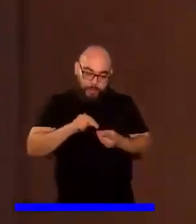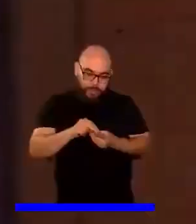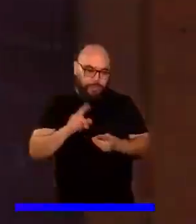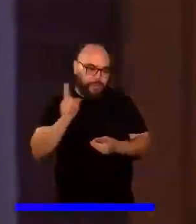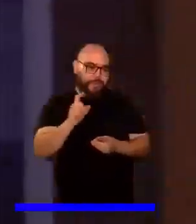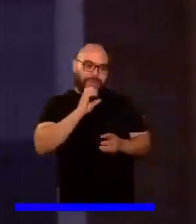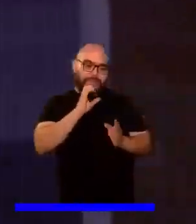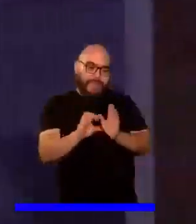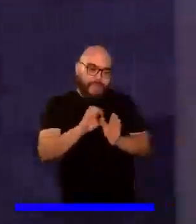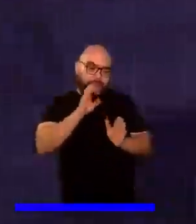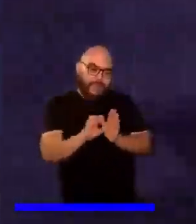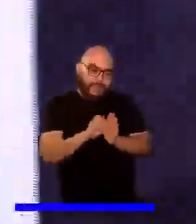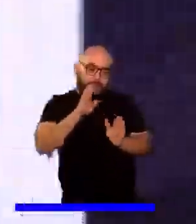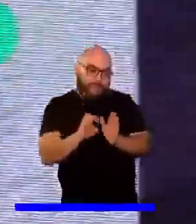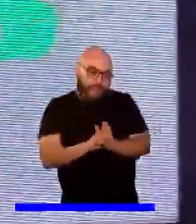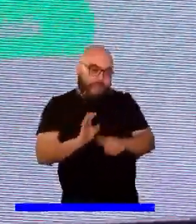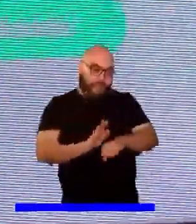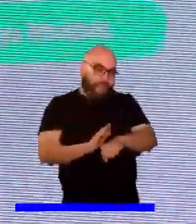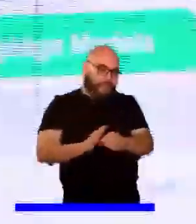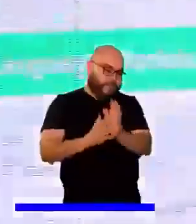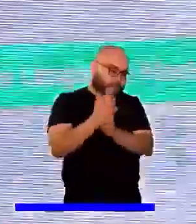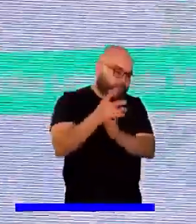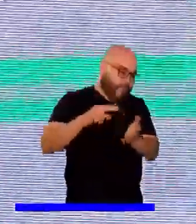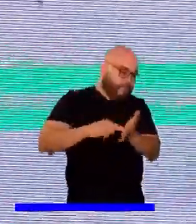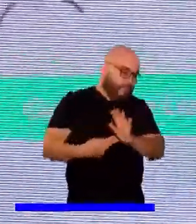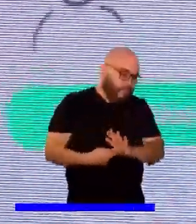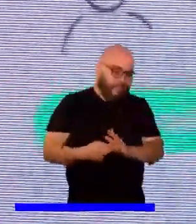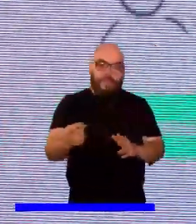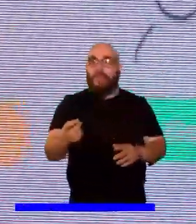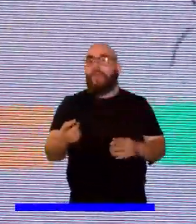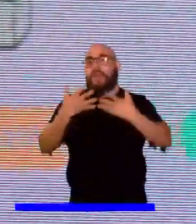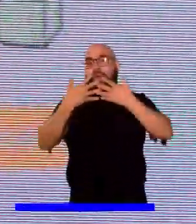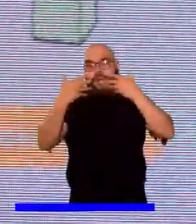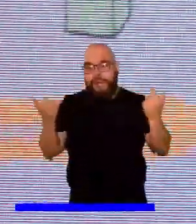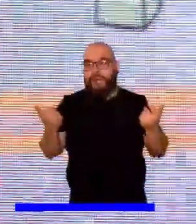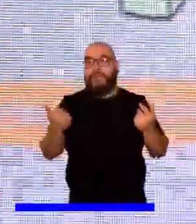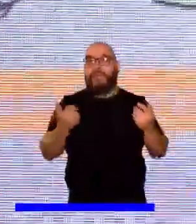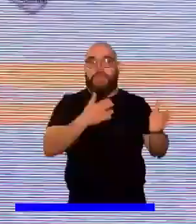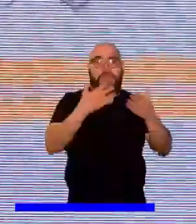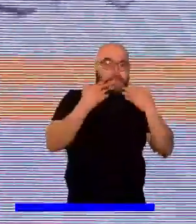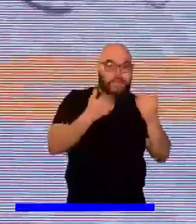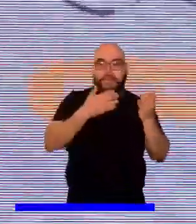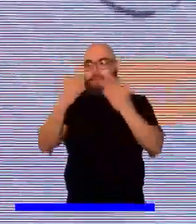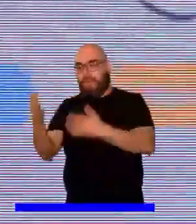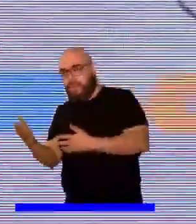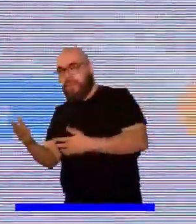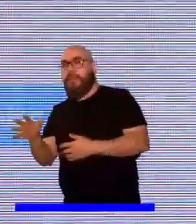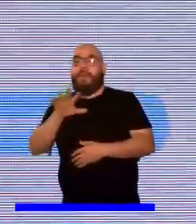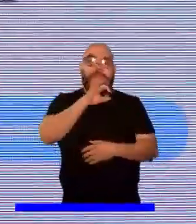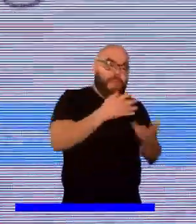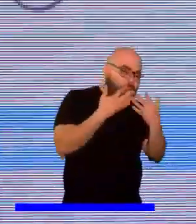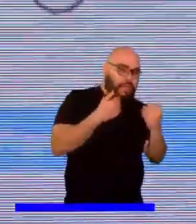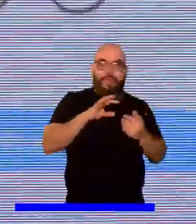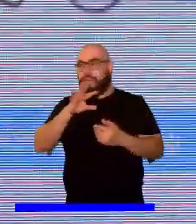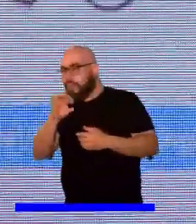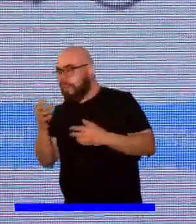de ejemplos, en donde yo le empiezo a mostrar, mira, esto es un gato, esto es un perro, esto es un gato, esto es un perro, esto es un gato, ta, ta, ta,